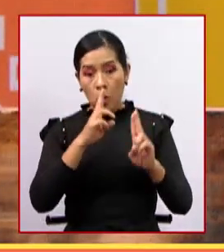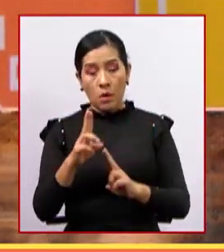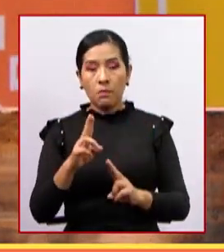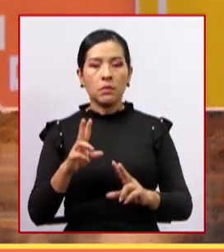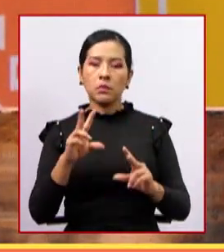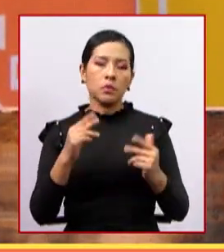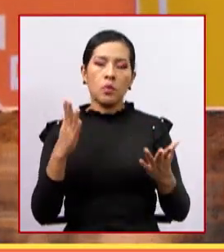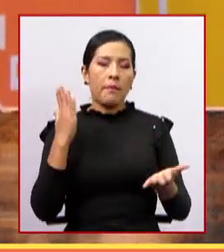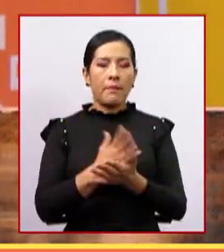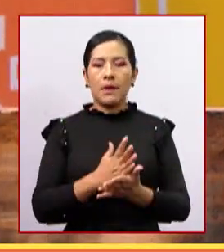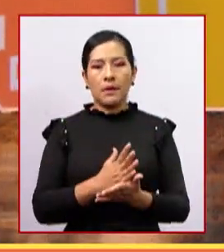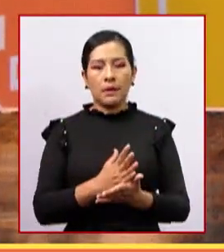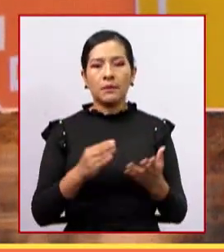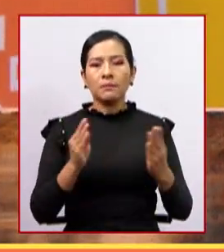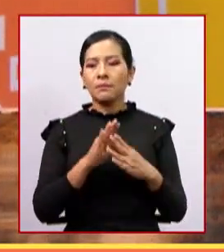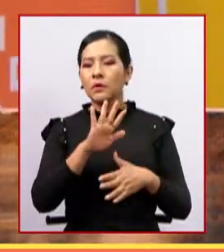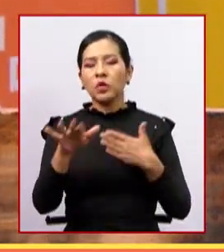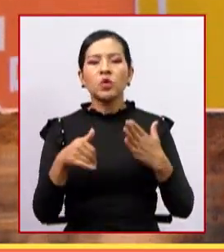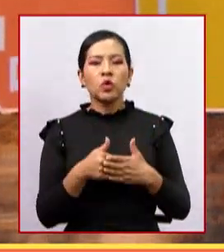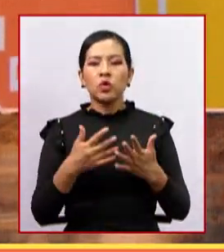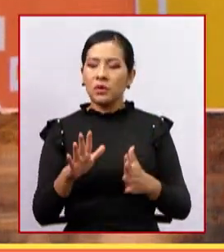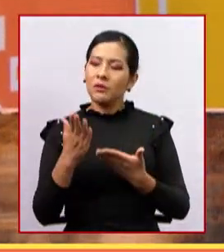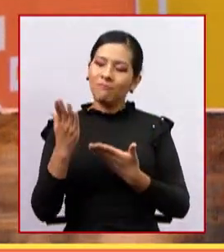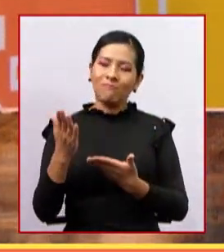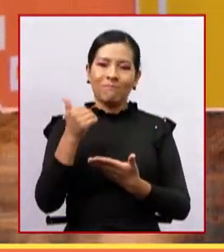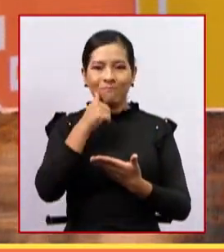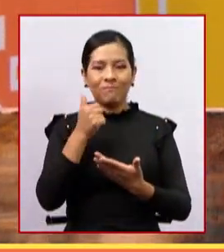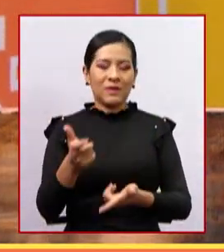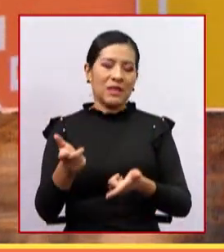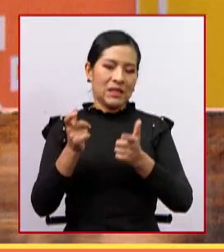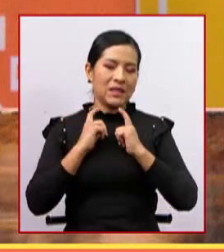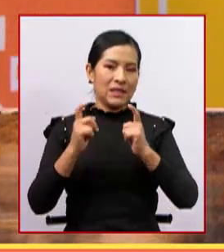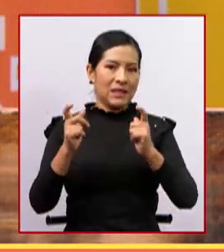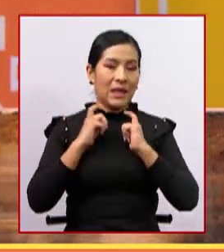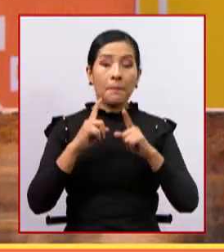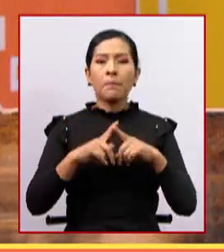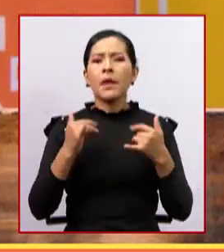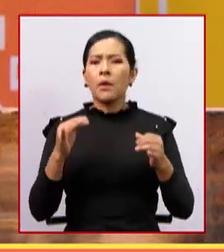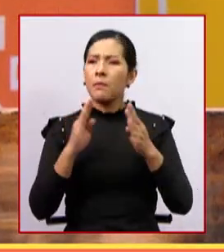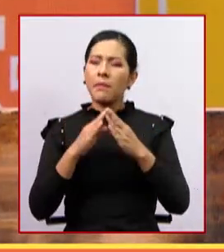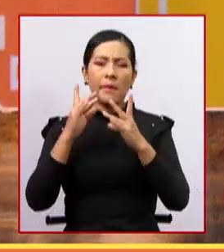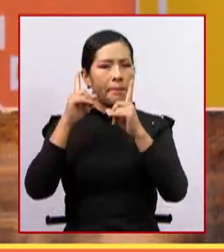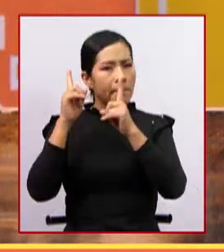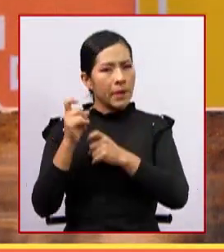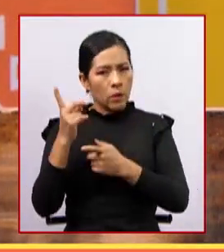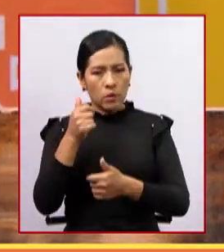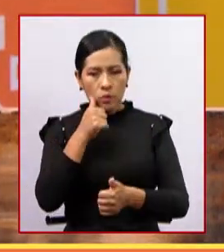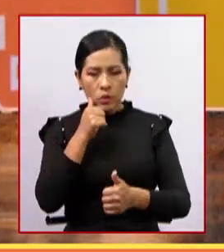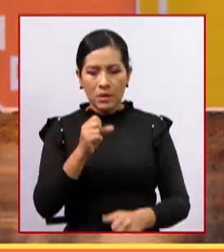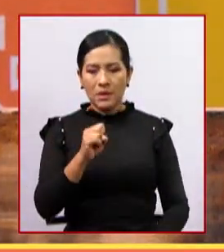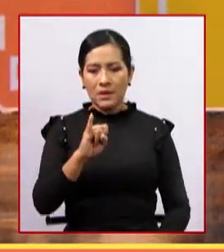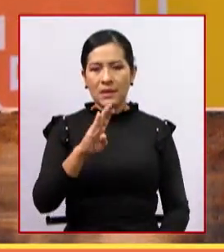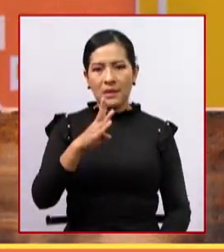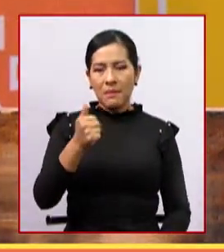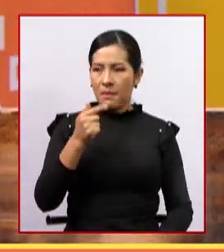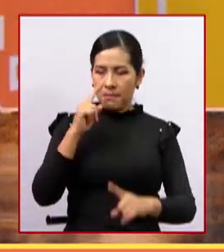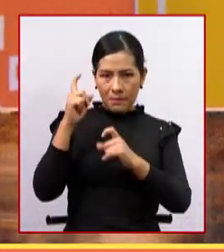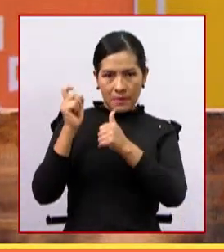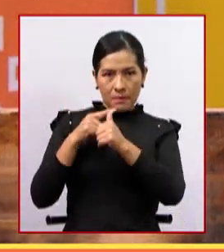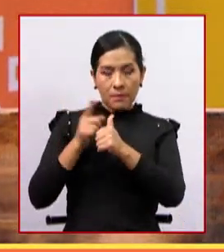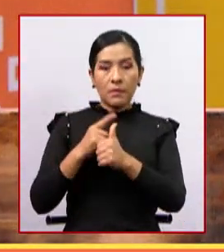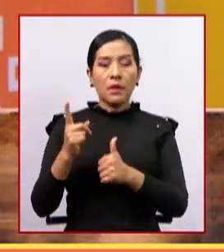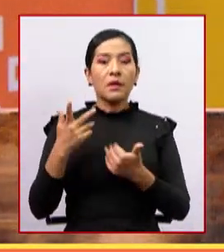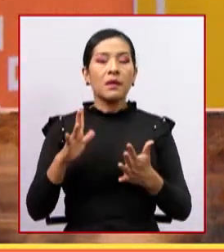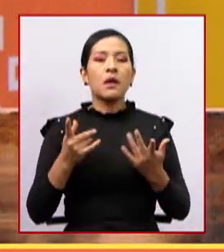Pero claro, es también por todo lo que nos regala ella. Y por eso yo quisiera preguntarte a ti, Siva, primero, ¿qué